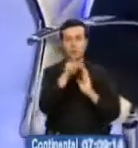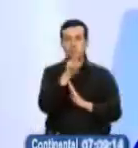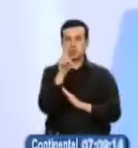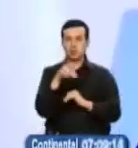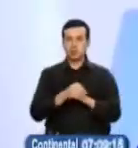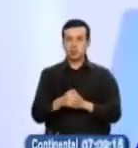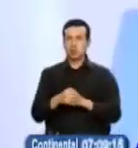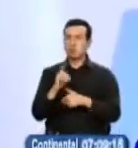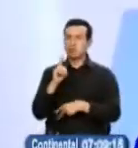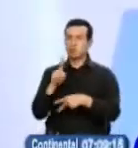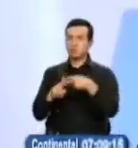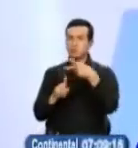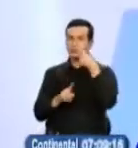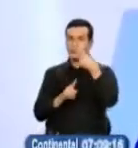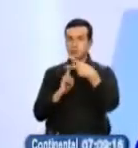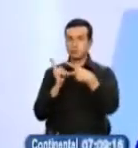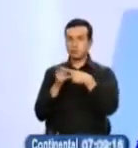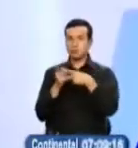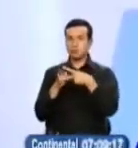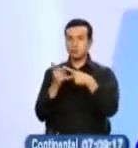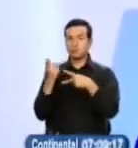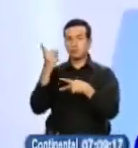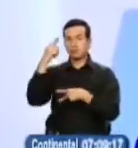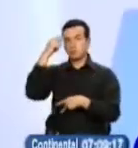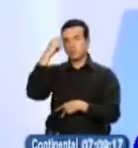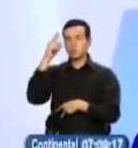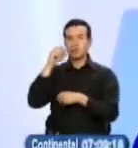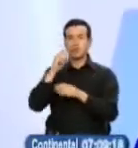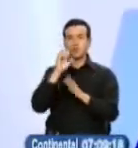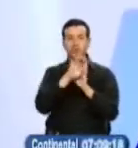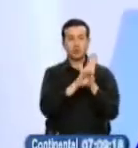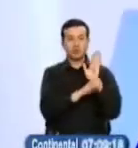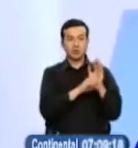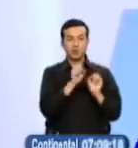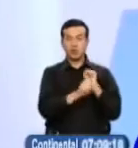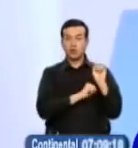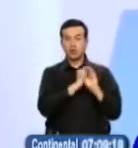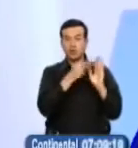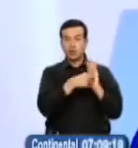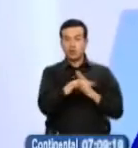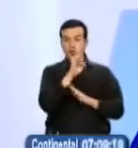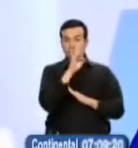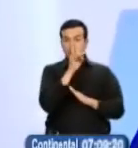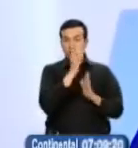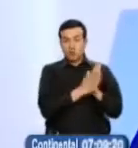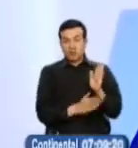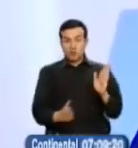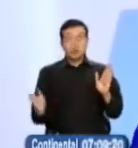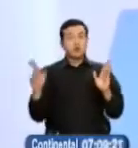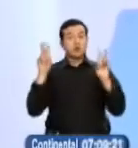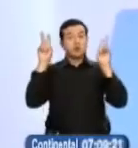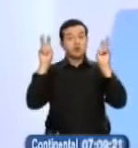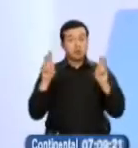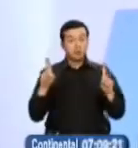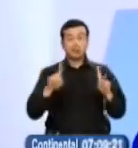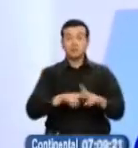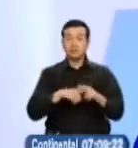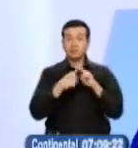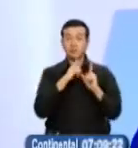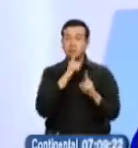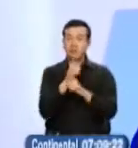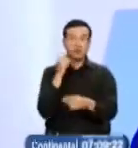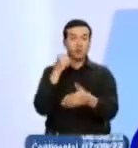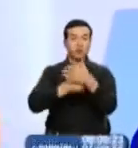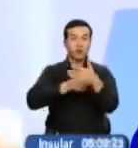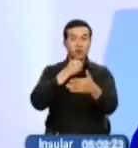dos elementos fundamentales ahí. Primero, este gobierno desde la Constitución del 2008 marcó reglas del juego distinto precisamente para combatir